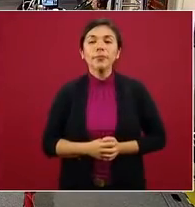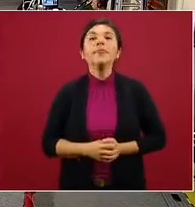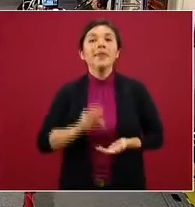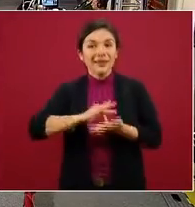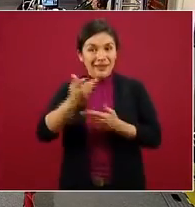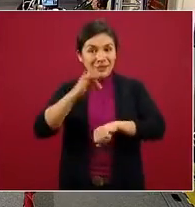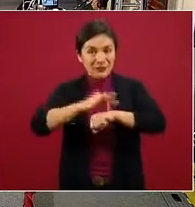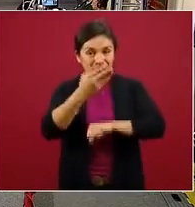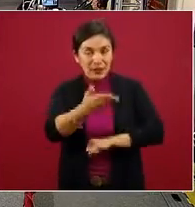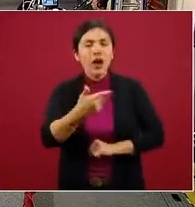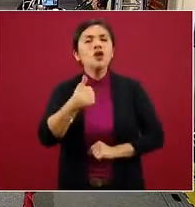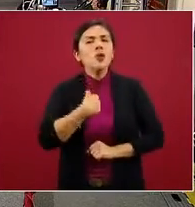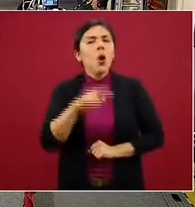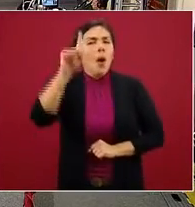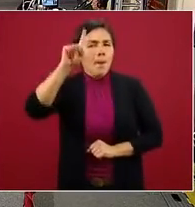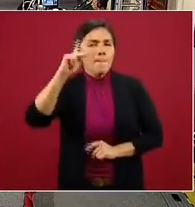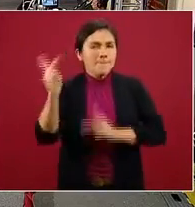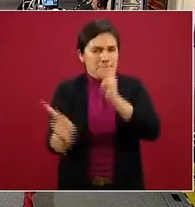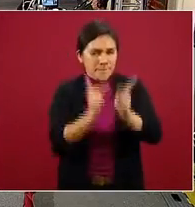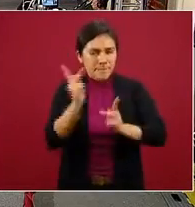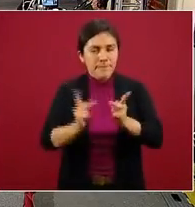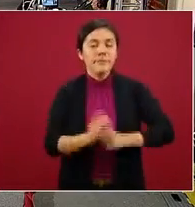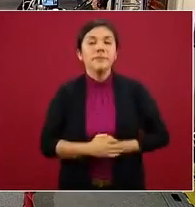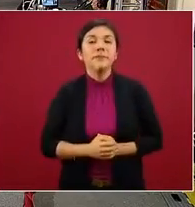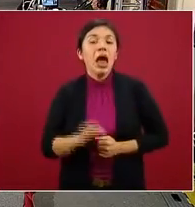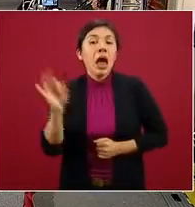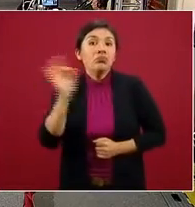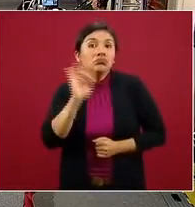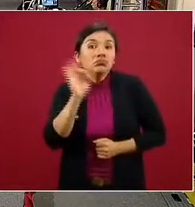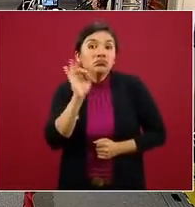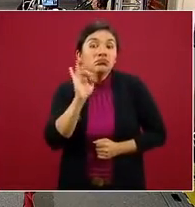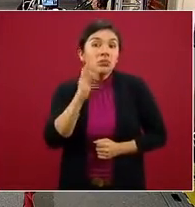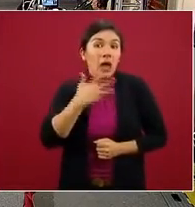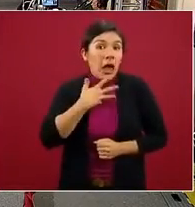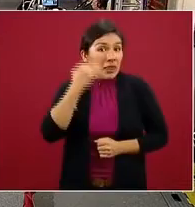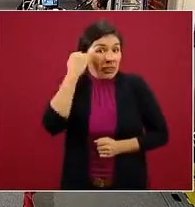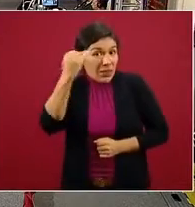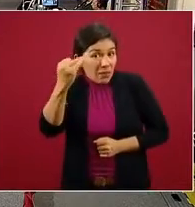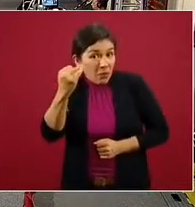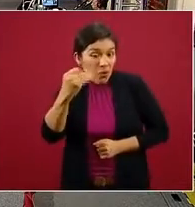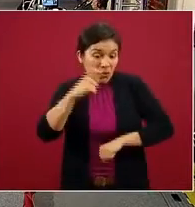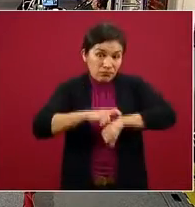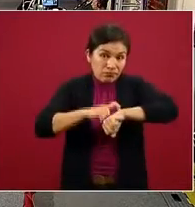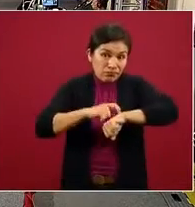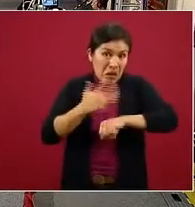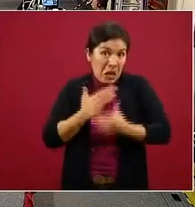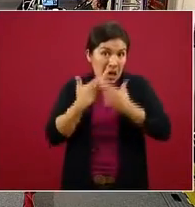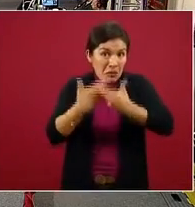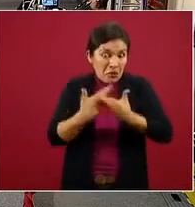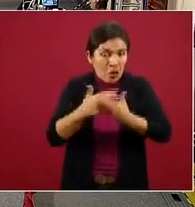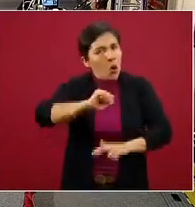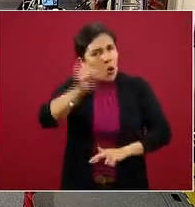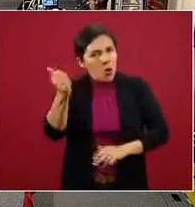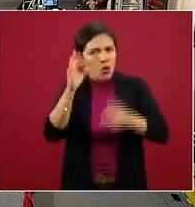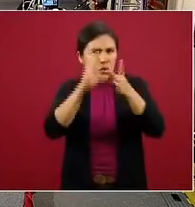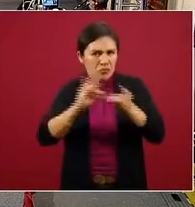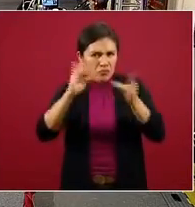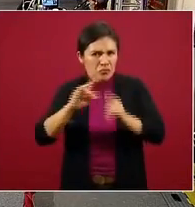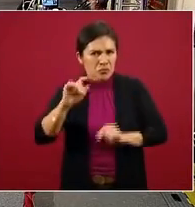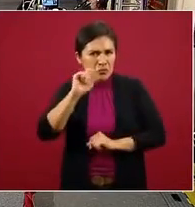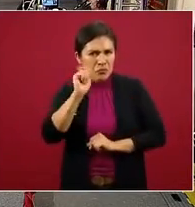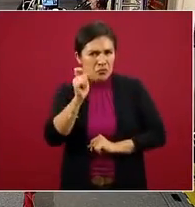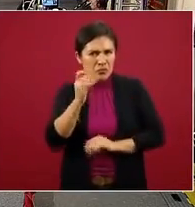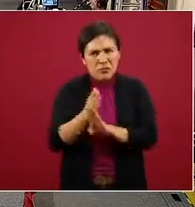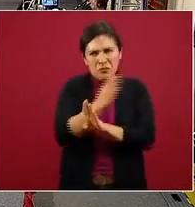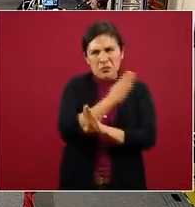Gracias, doctor Gatell. Tengo una pregunta y si hubiera tiempo y espacio para una aclaración de la última intervención